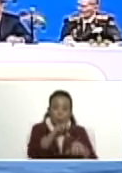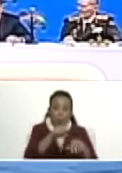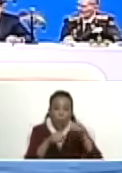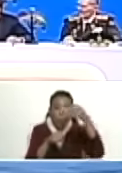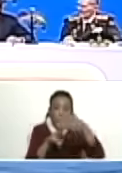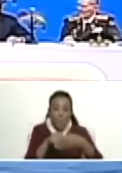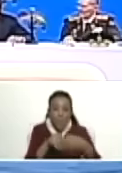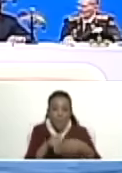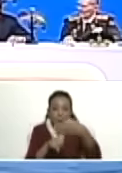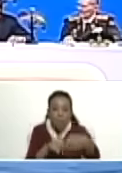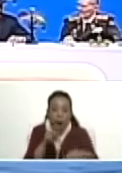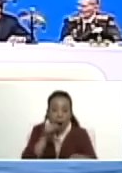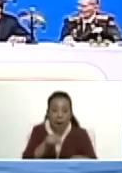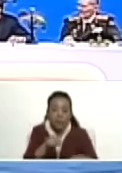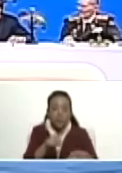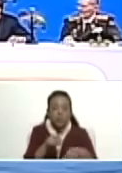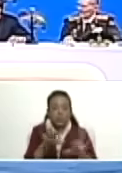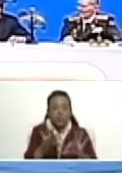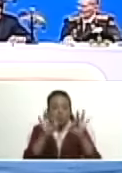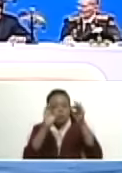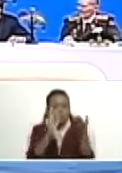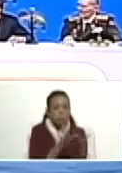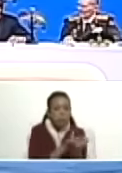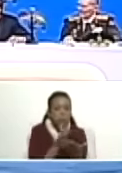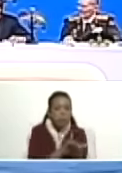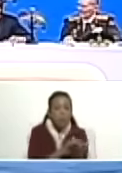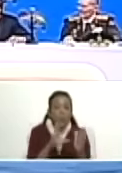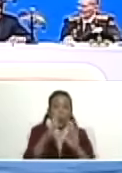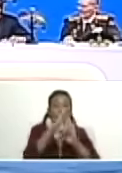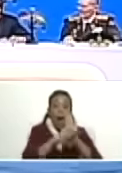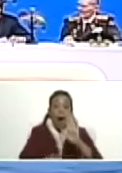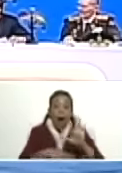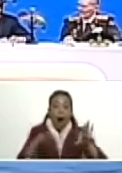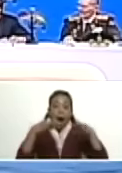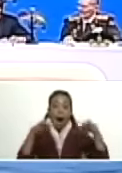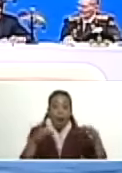país sobre la carta.